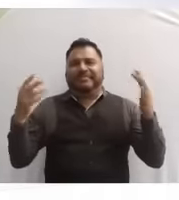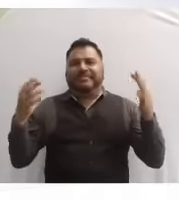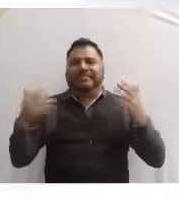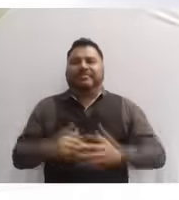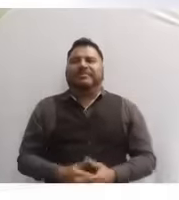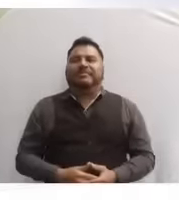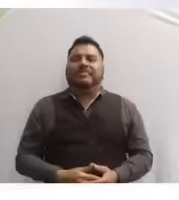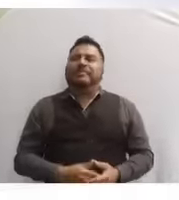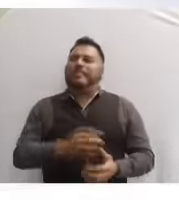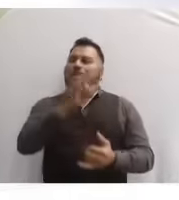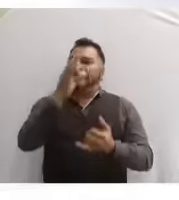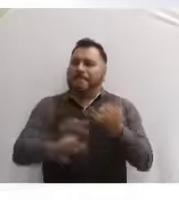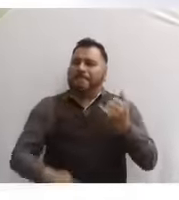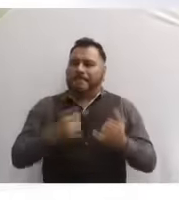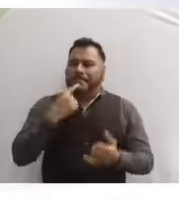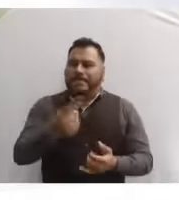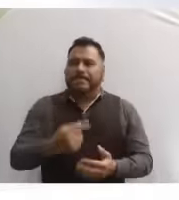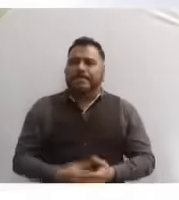Y cierro con esto.